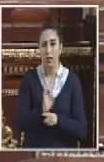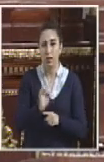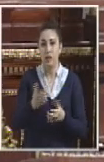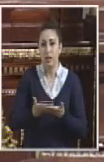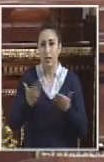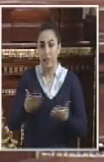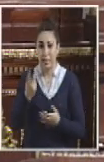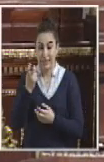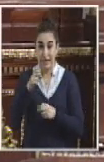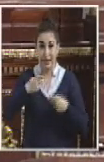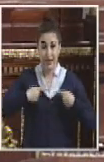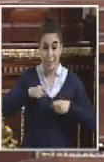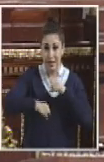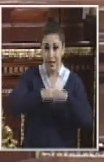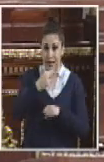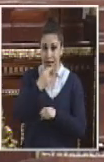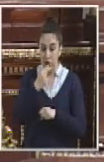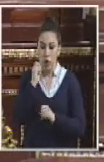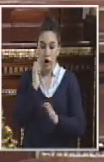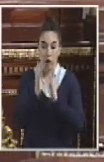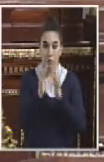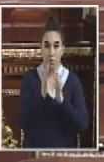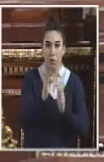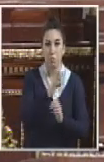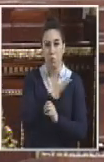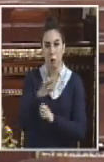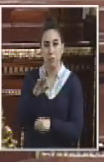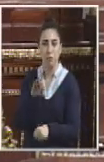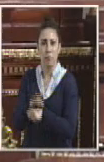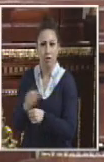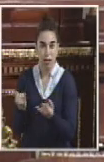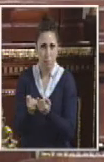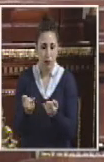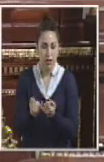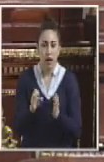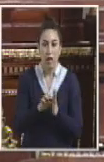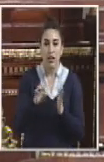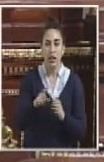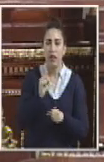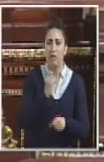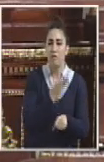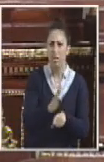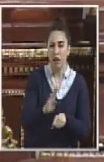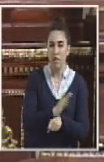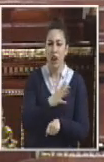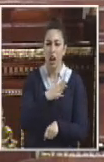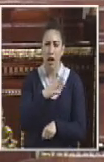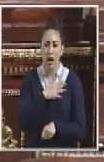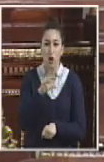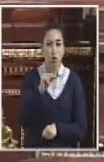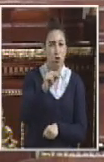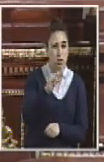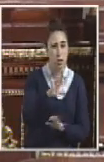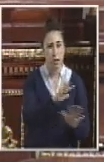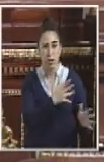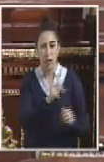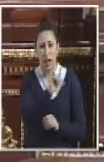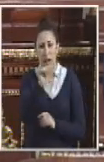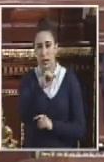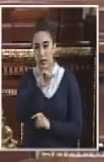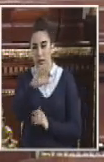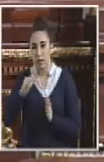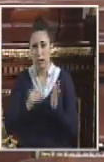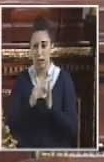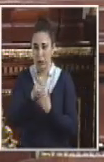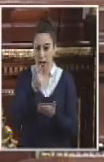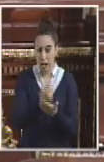desamparo. ¿Qué beneficios tendría? Que por una inversión aproximada entre 80 y 100 millones de pesos se podría